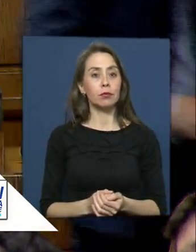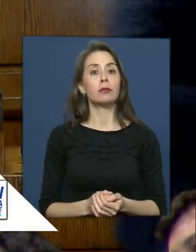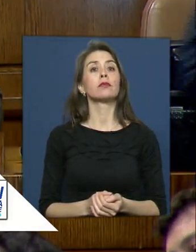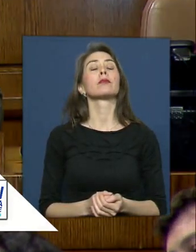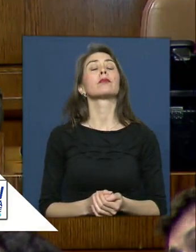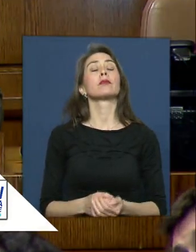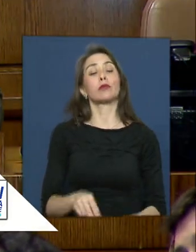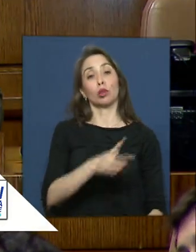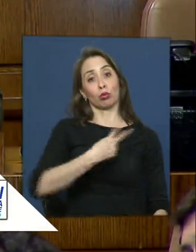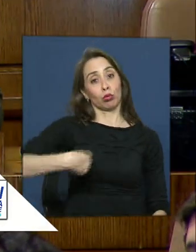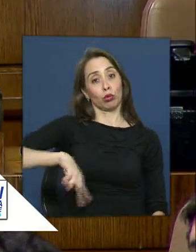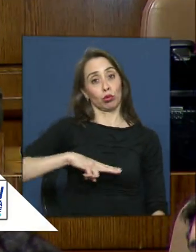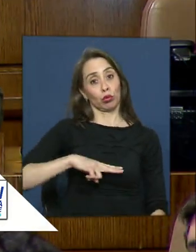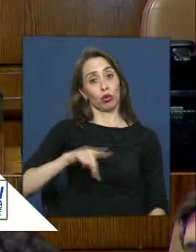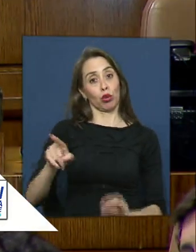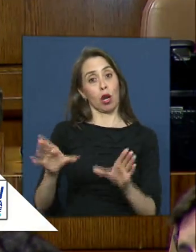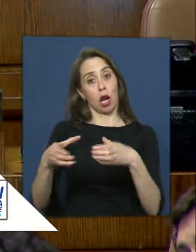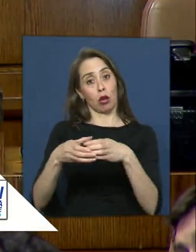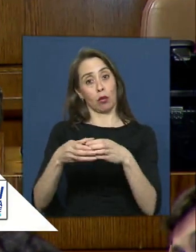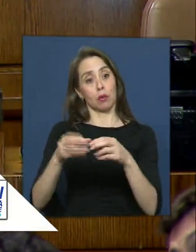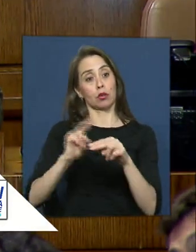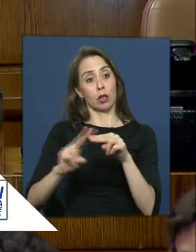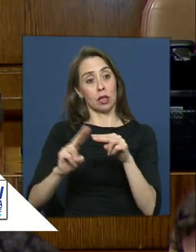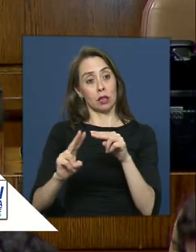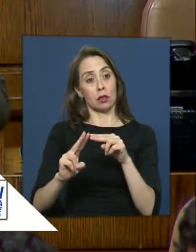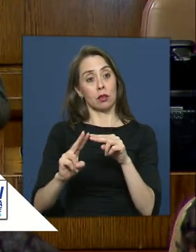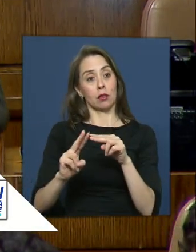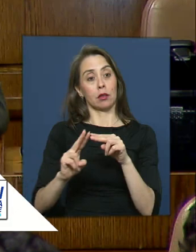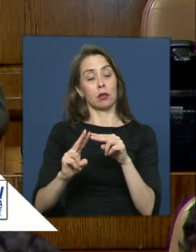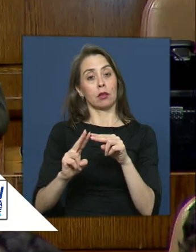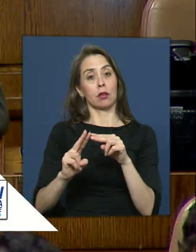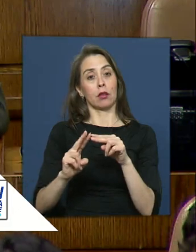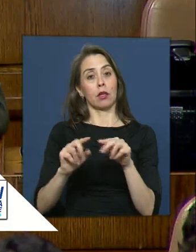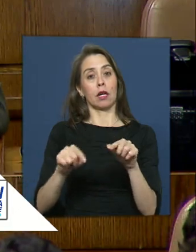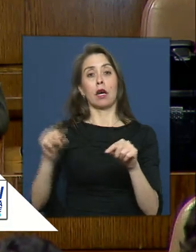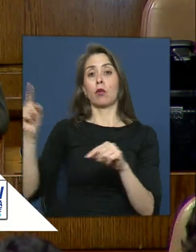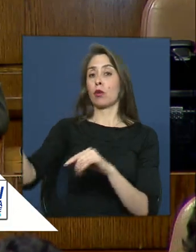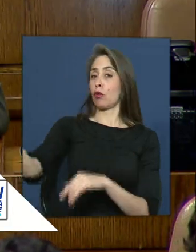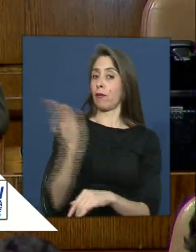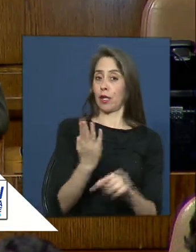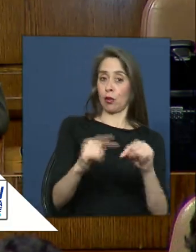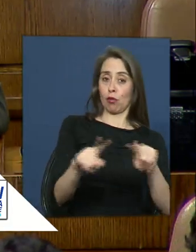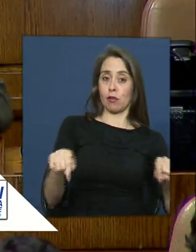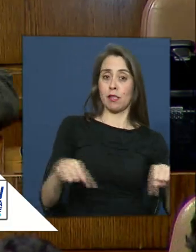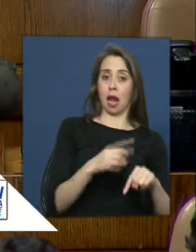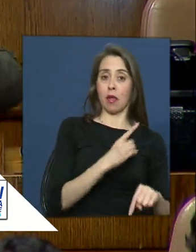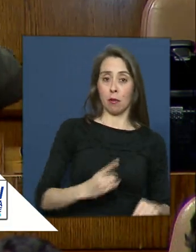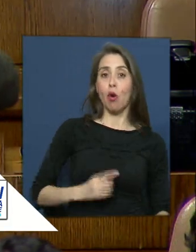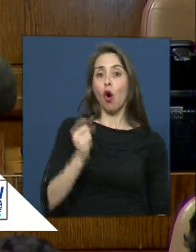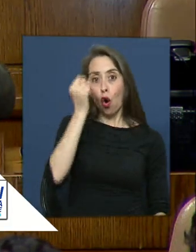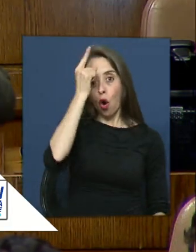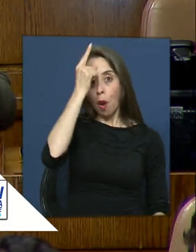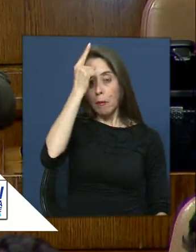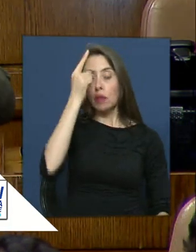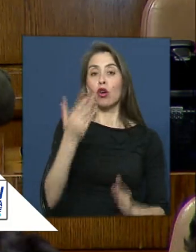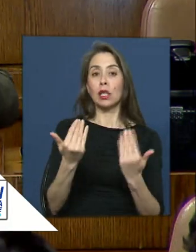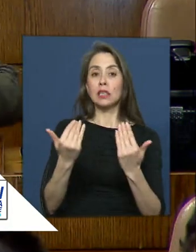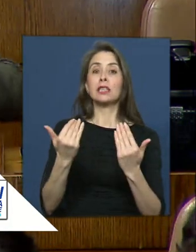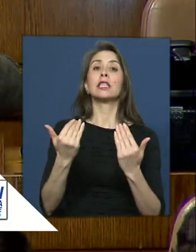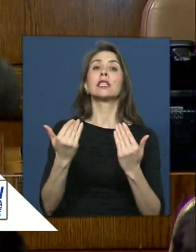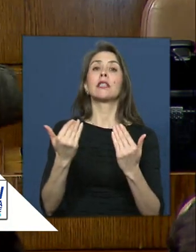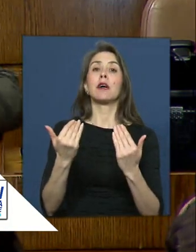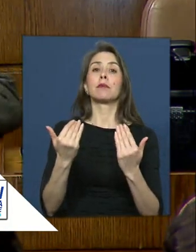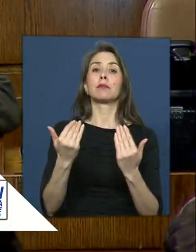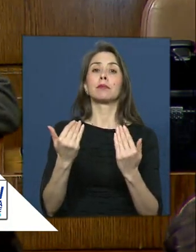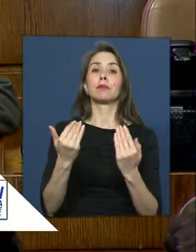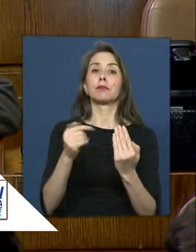hicimos y logramos que se comprendiera, y también fue aprobado en esta sala, que se necesitaba por